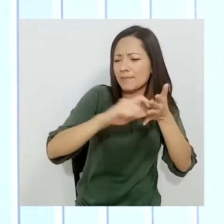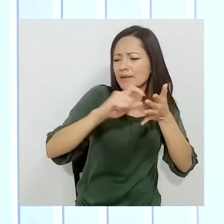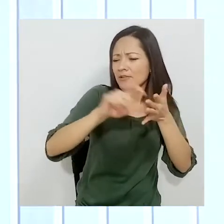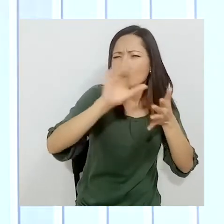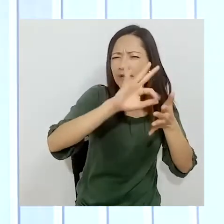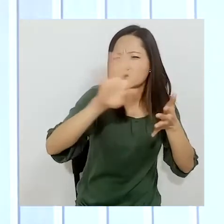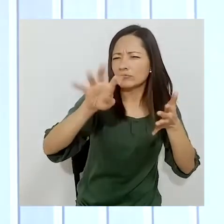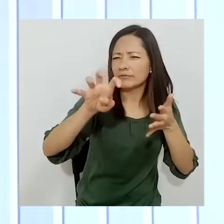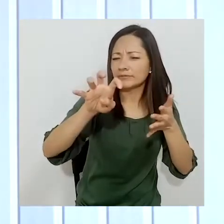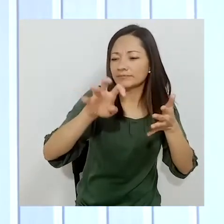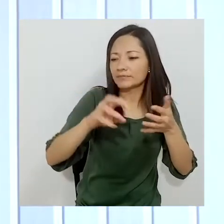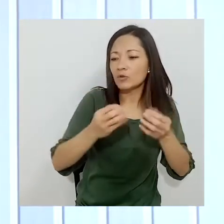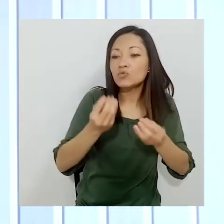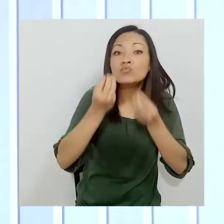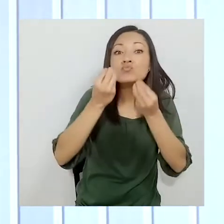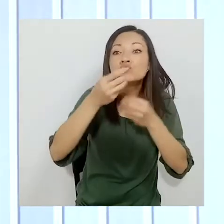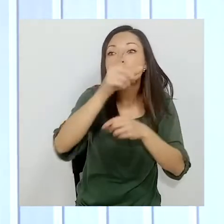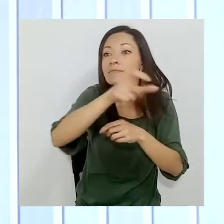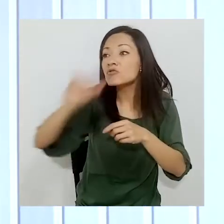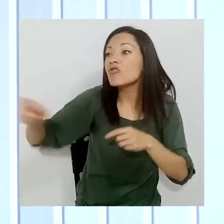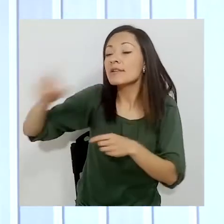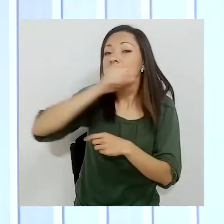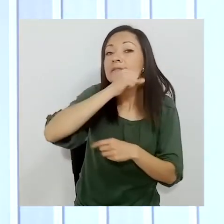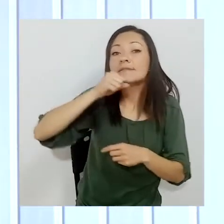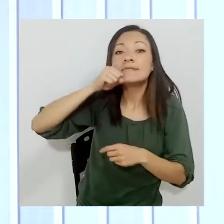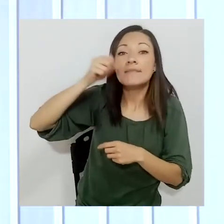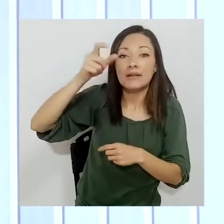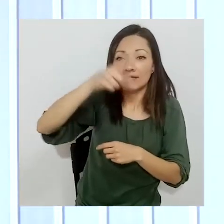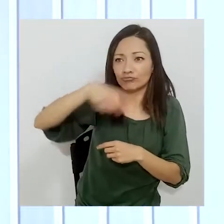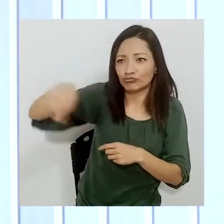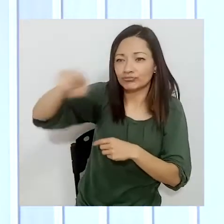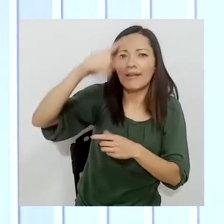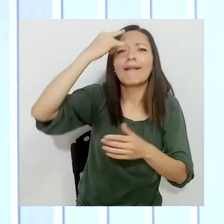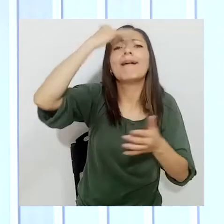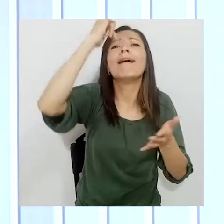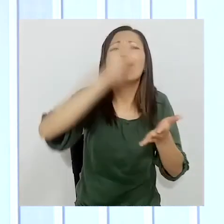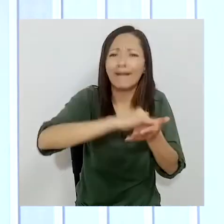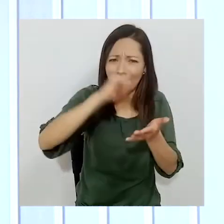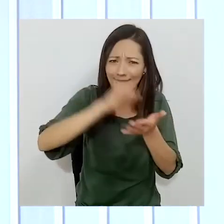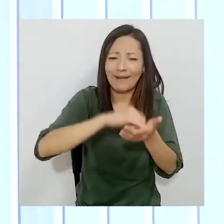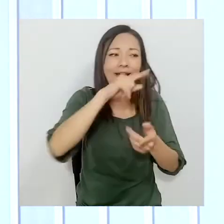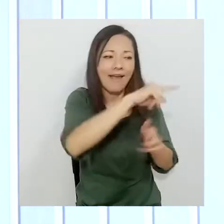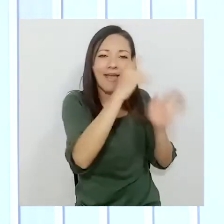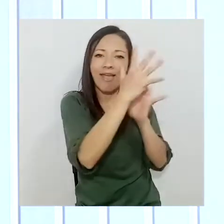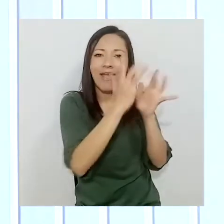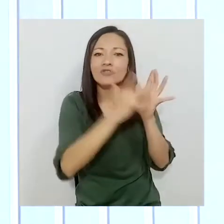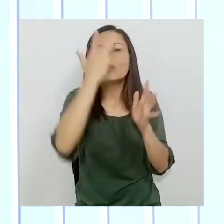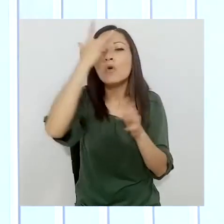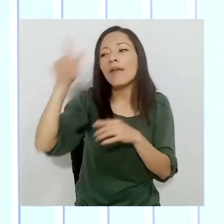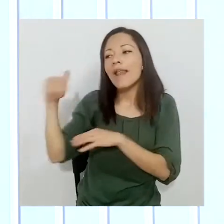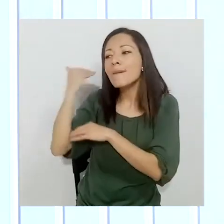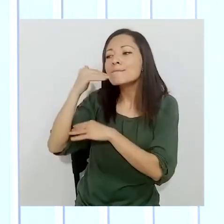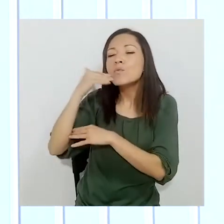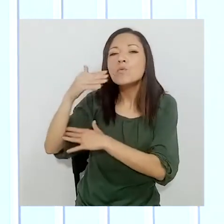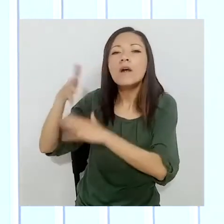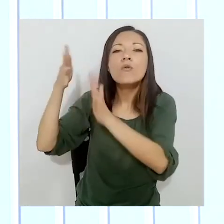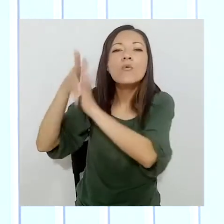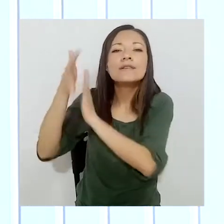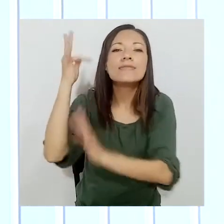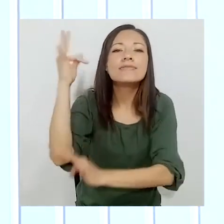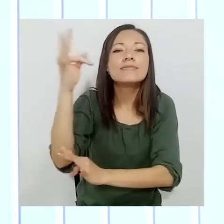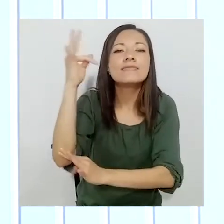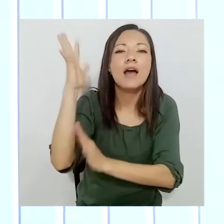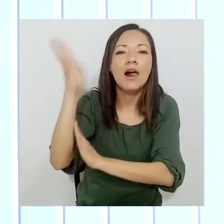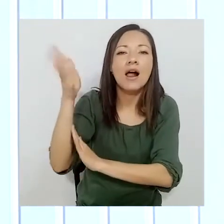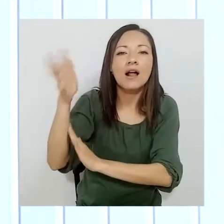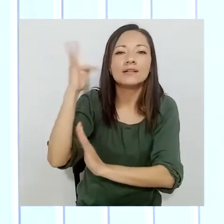versículo 39, y muchos de los samaritanos de aquella ciudad creyeron en él por la palabra de la mujer que daba